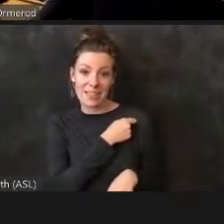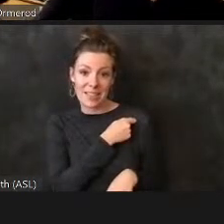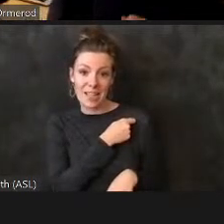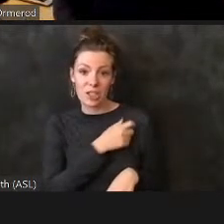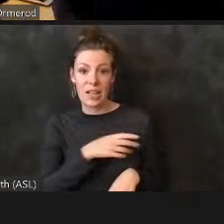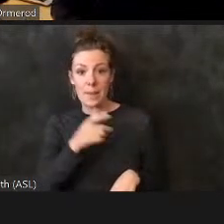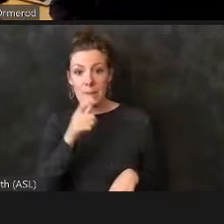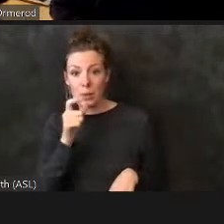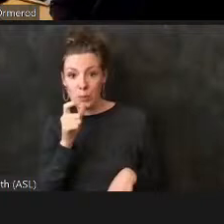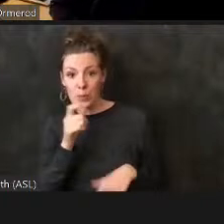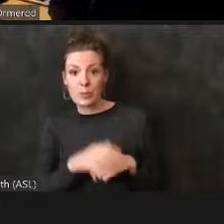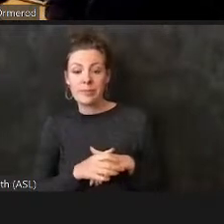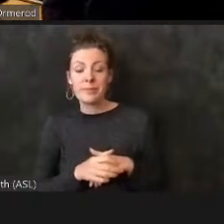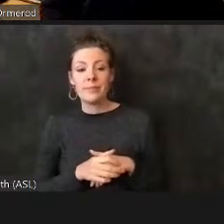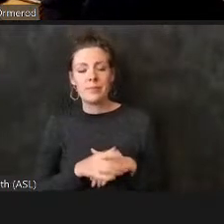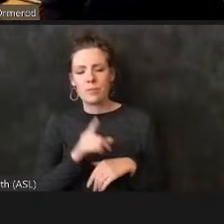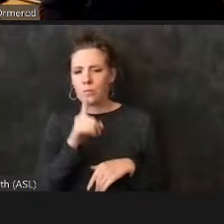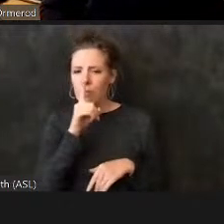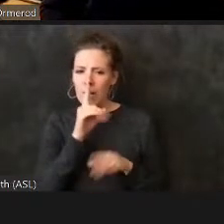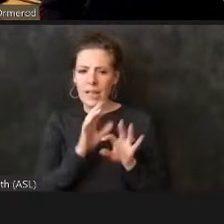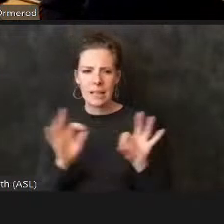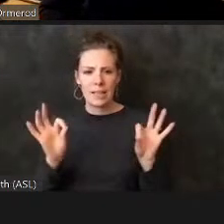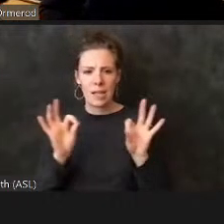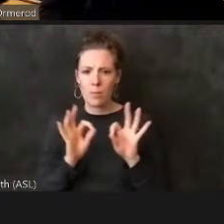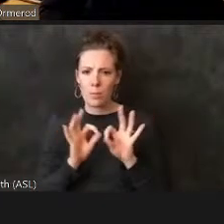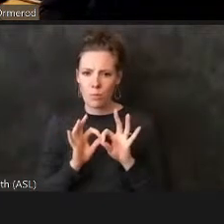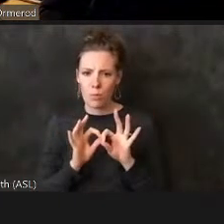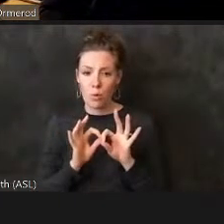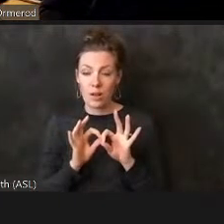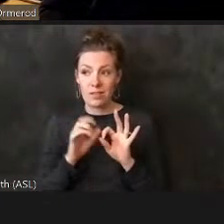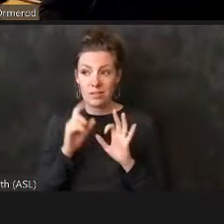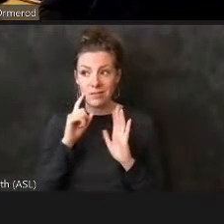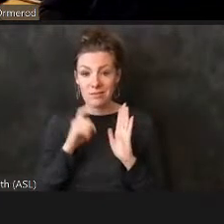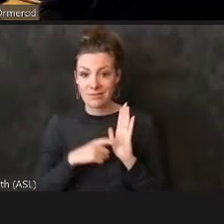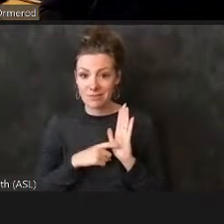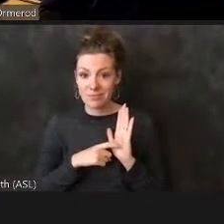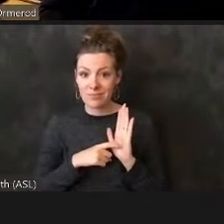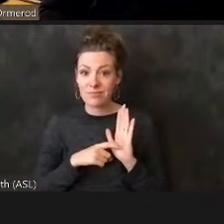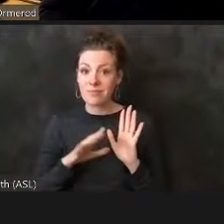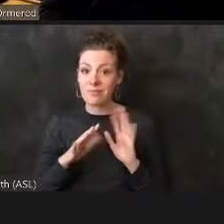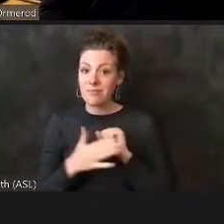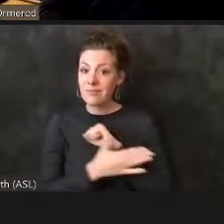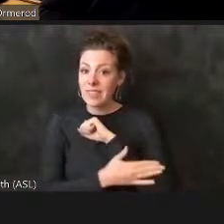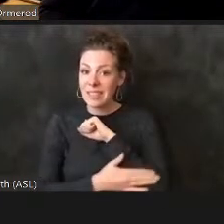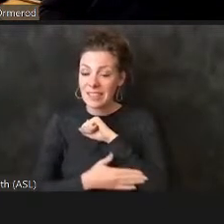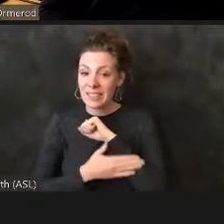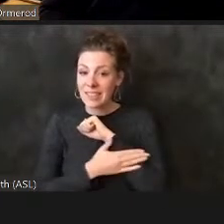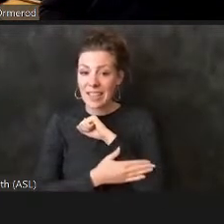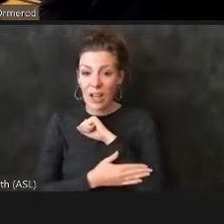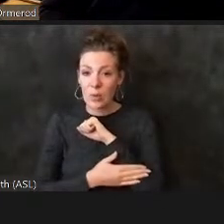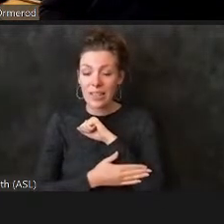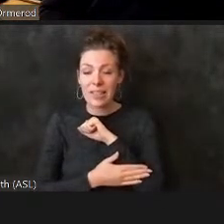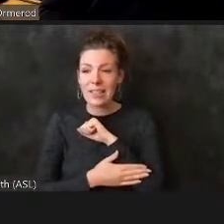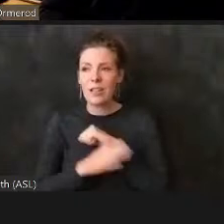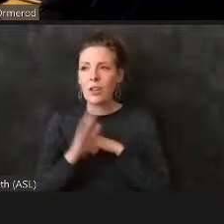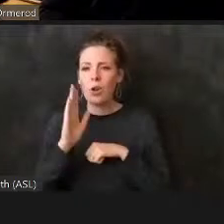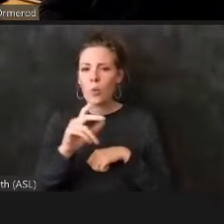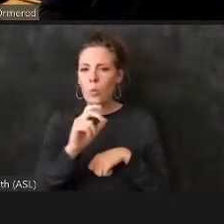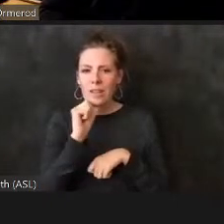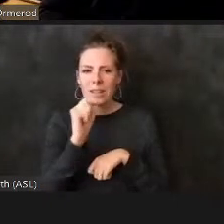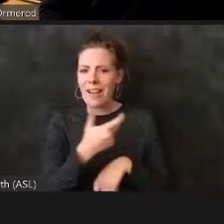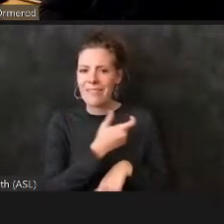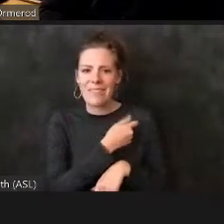más o menos para cuándo usted espera, cuándo va a ser vacunado o dónde. Y es importante saber de que